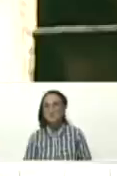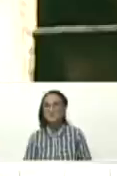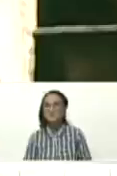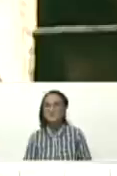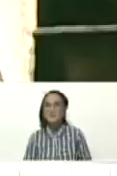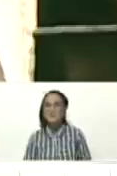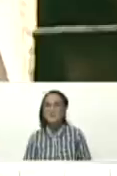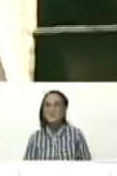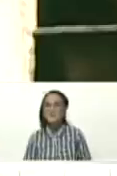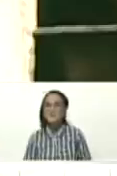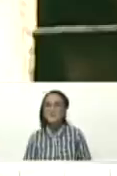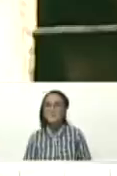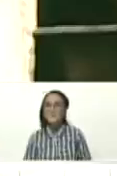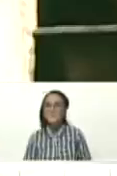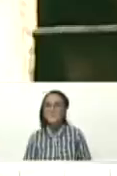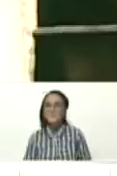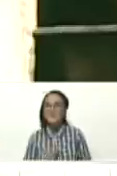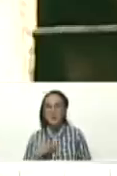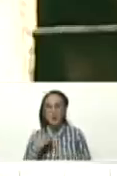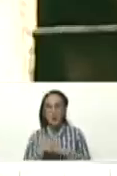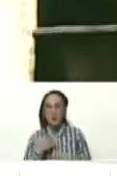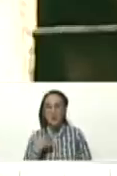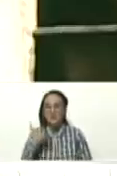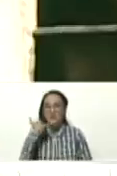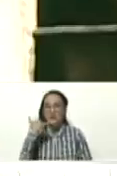Estaba viendo, me está pasando como el teléfono.